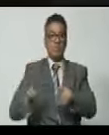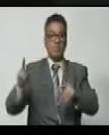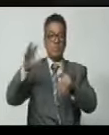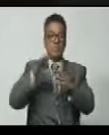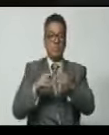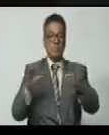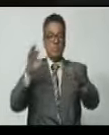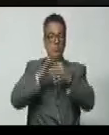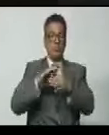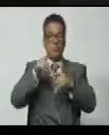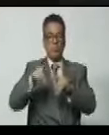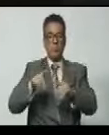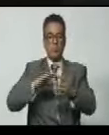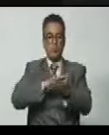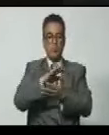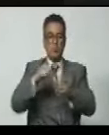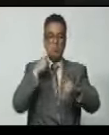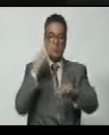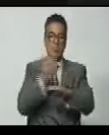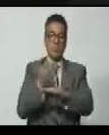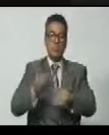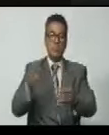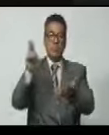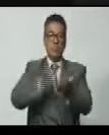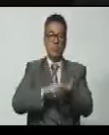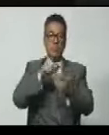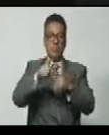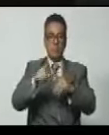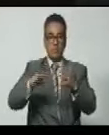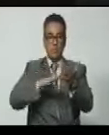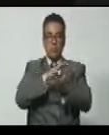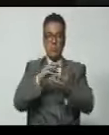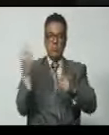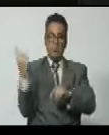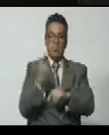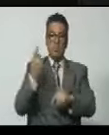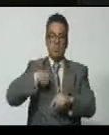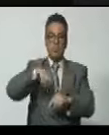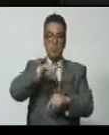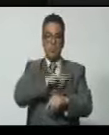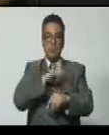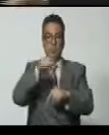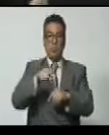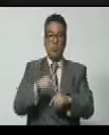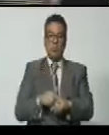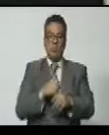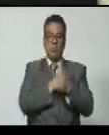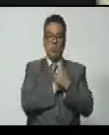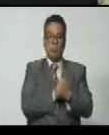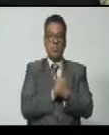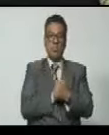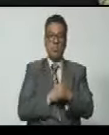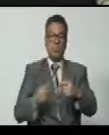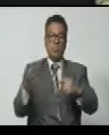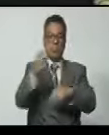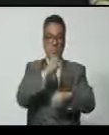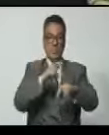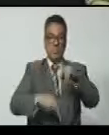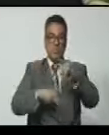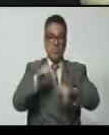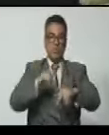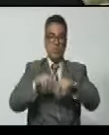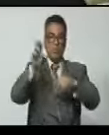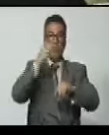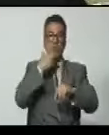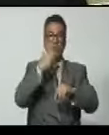unidos ante esta agresión. Ellos ratifican su violencia y nosotros ratificamos nuestro amor por seguir construyendo una